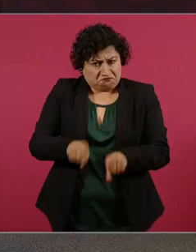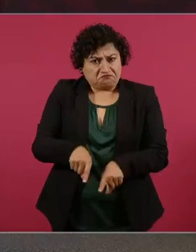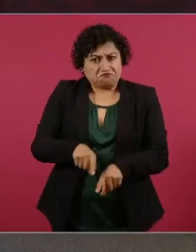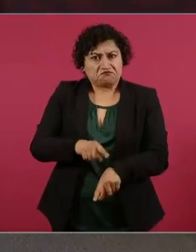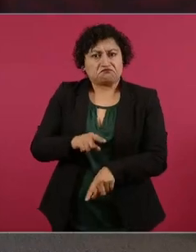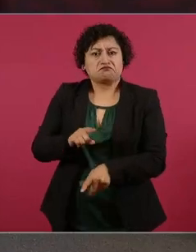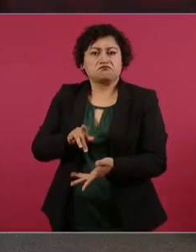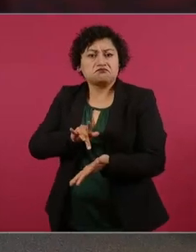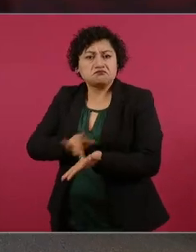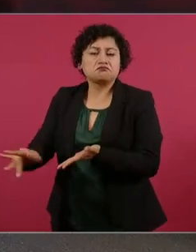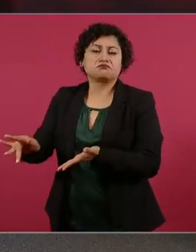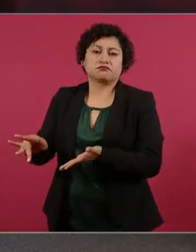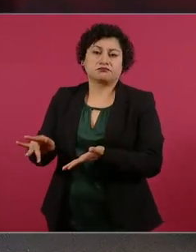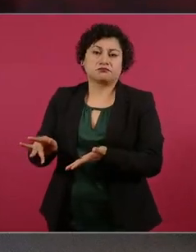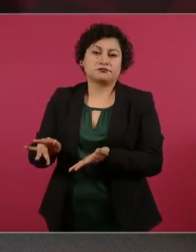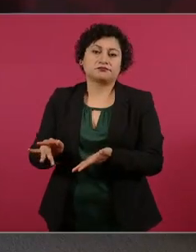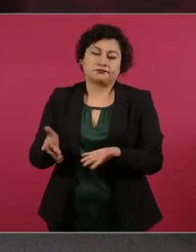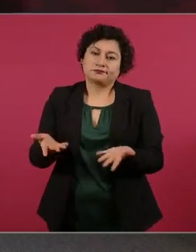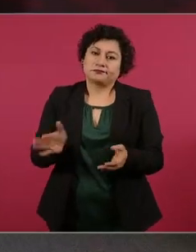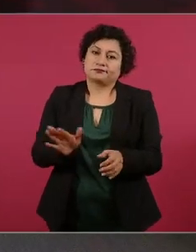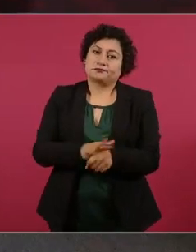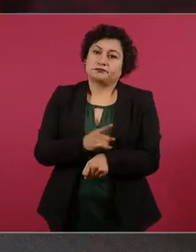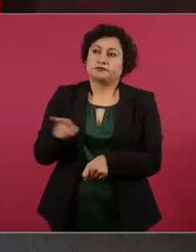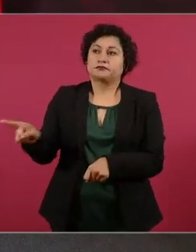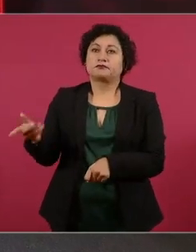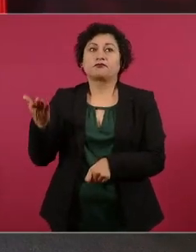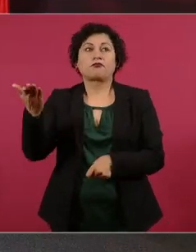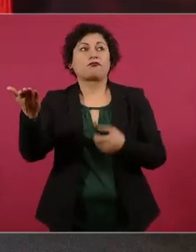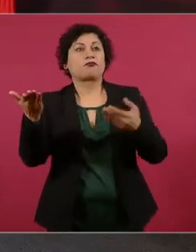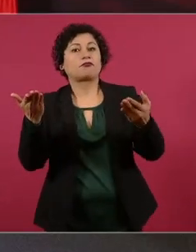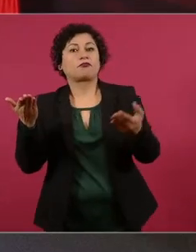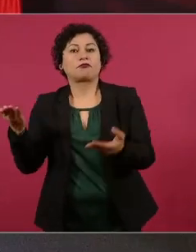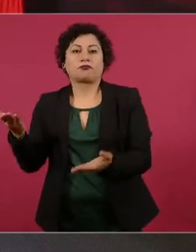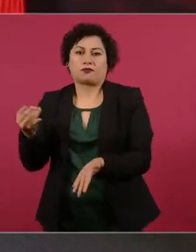Además, aunque las tasas ahora están altas,